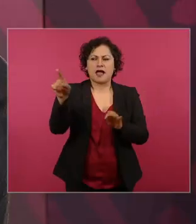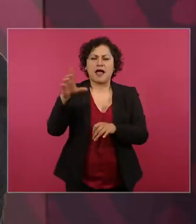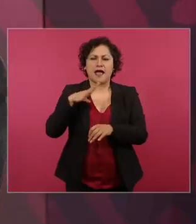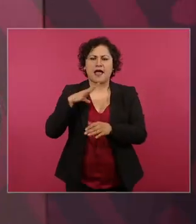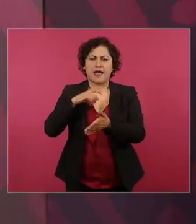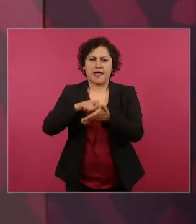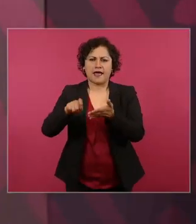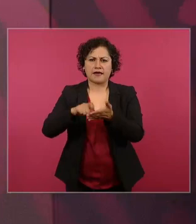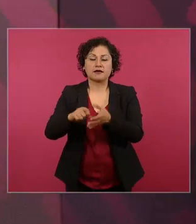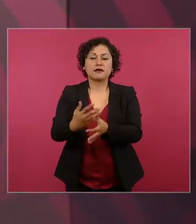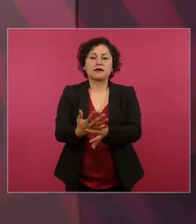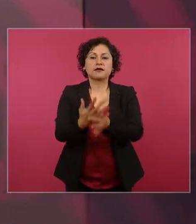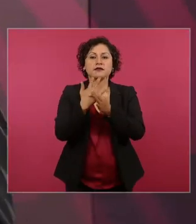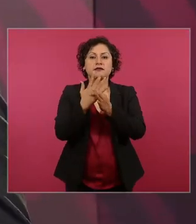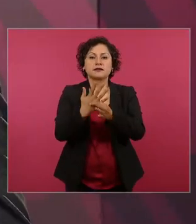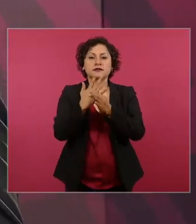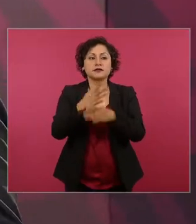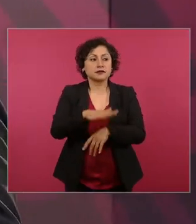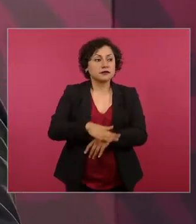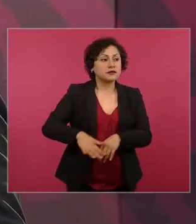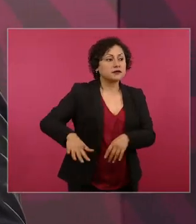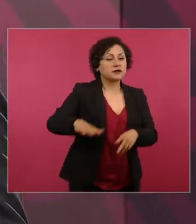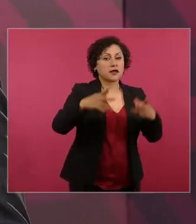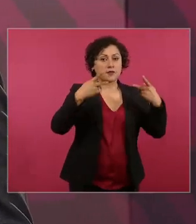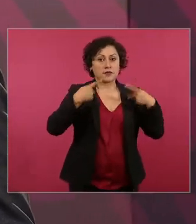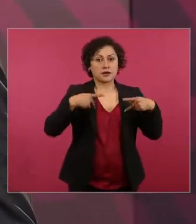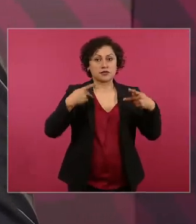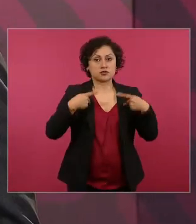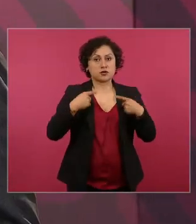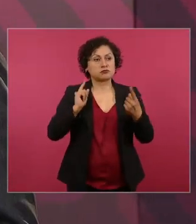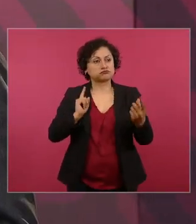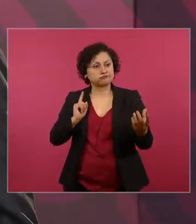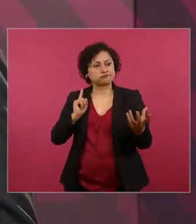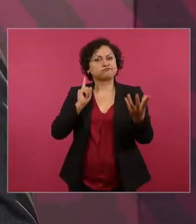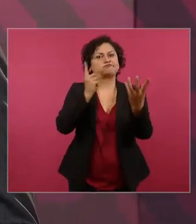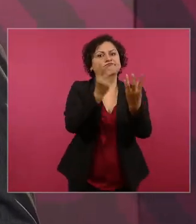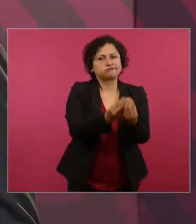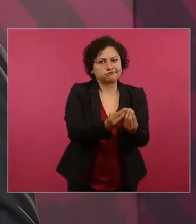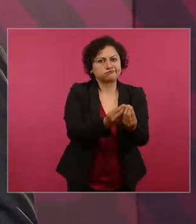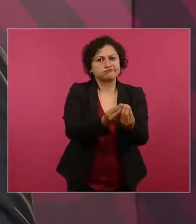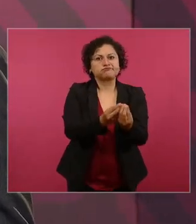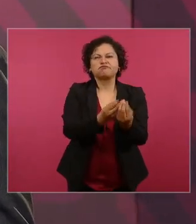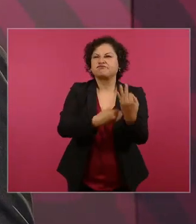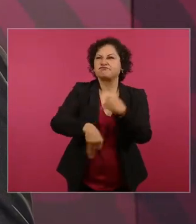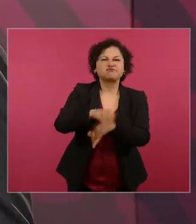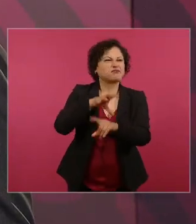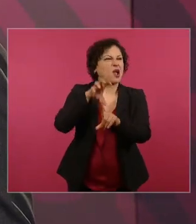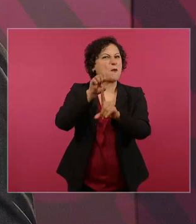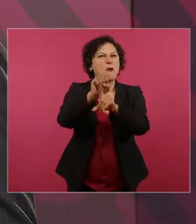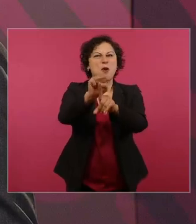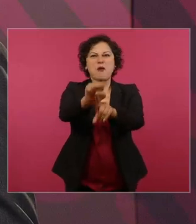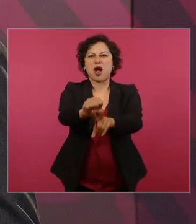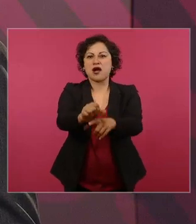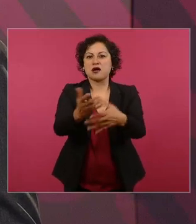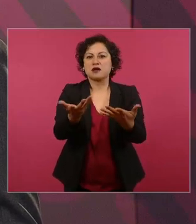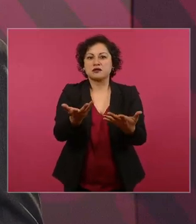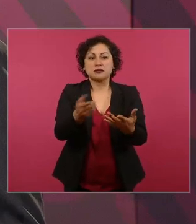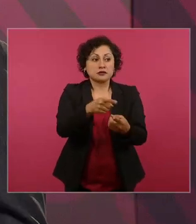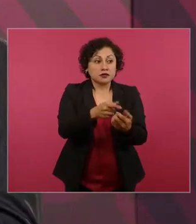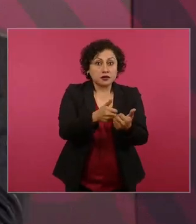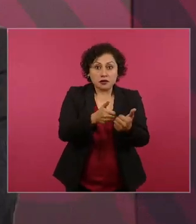Entonces, eso nos ha ayudado. Y ahora déjenme que yo les